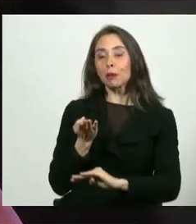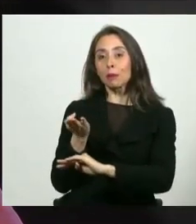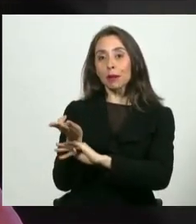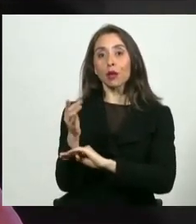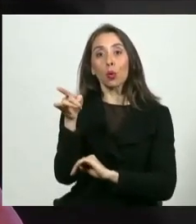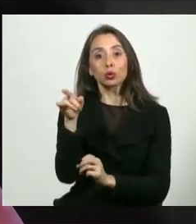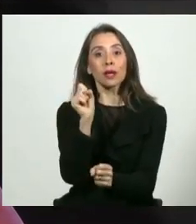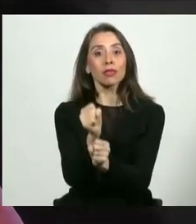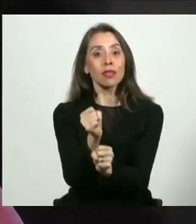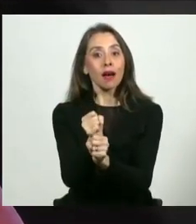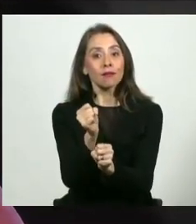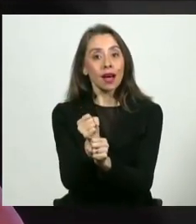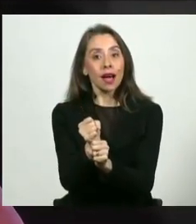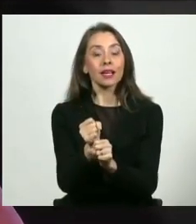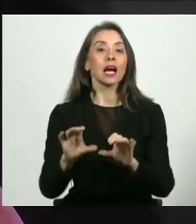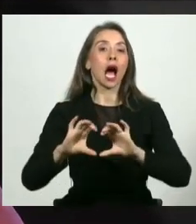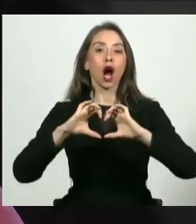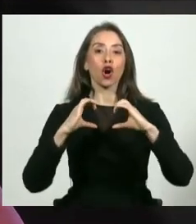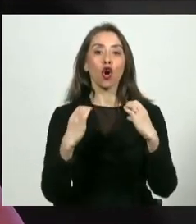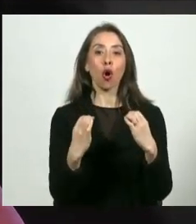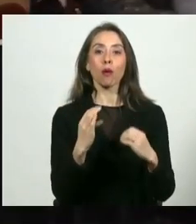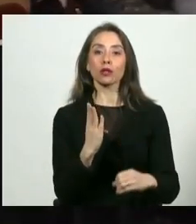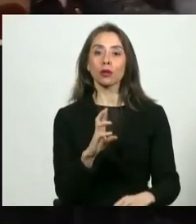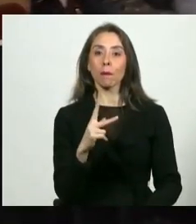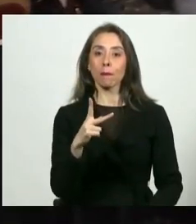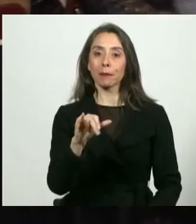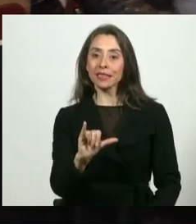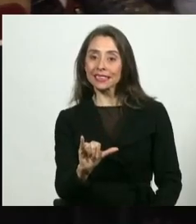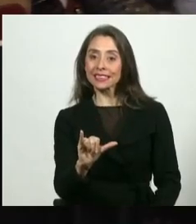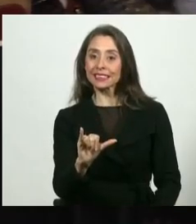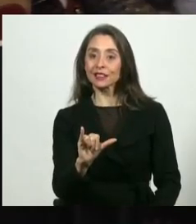que trabaja en la Corporación Breski,